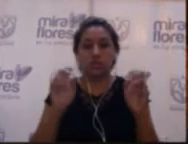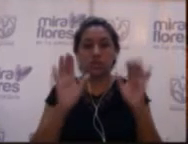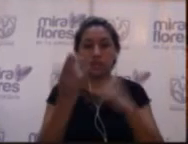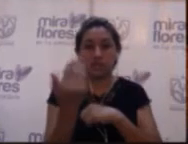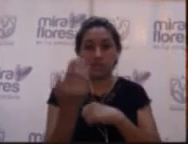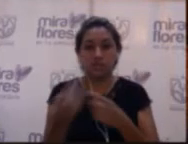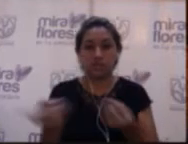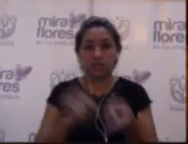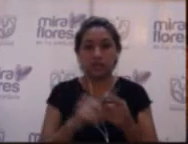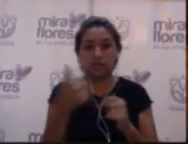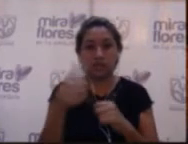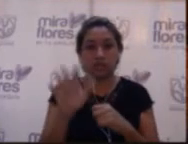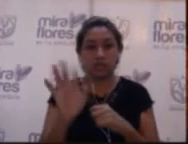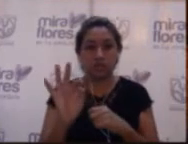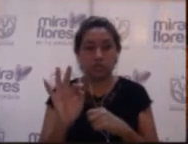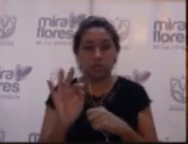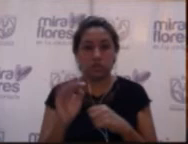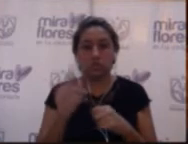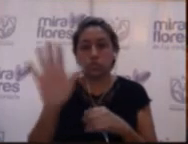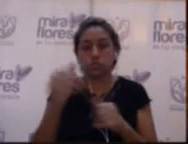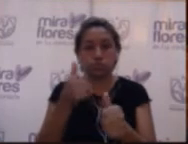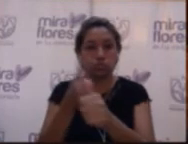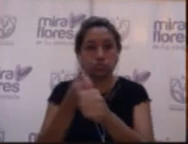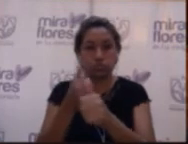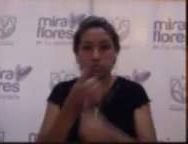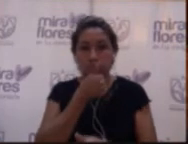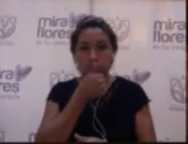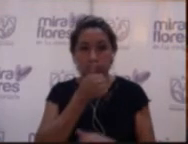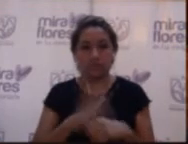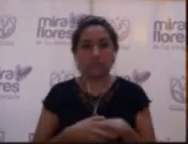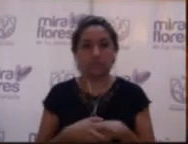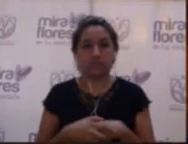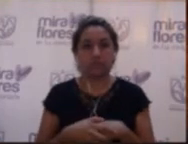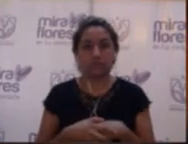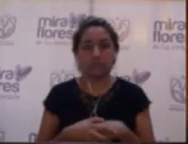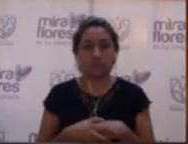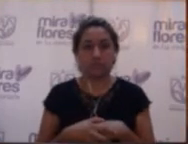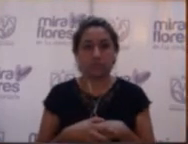de marzo del presente año por motivos personales. Al debate.